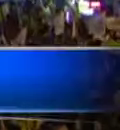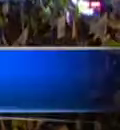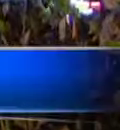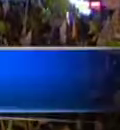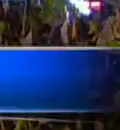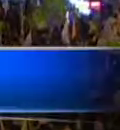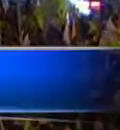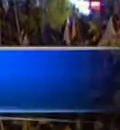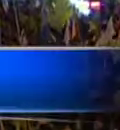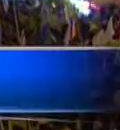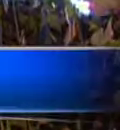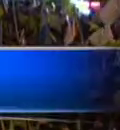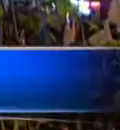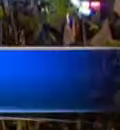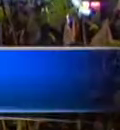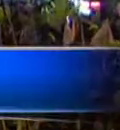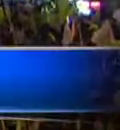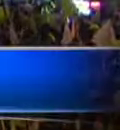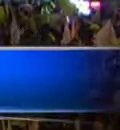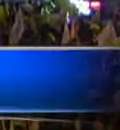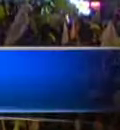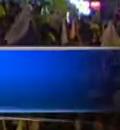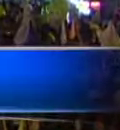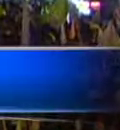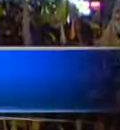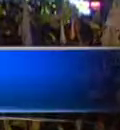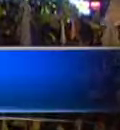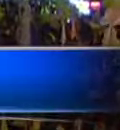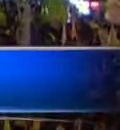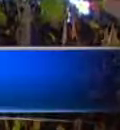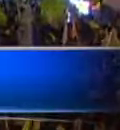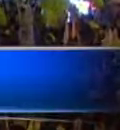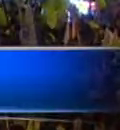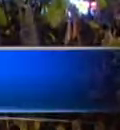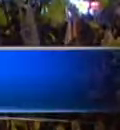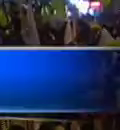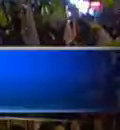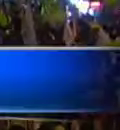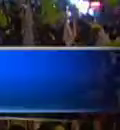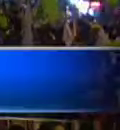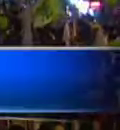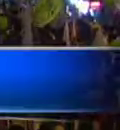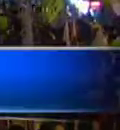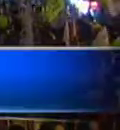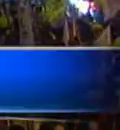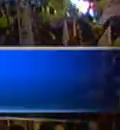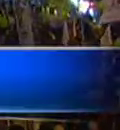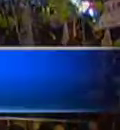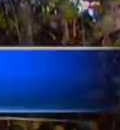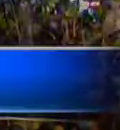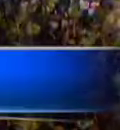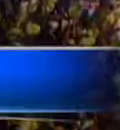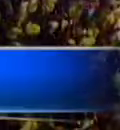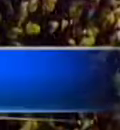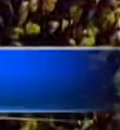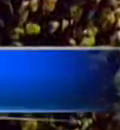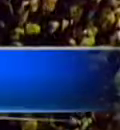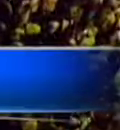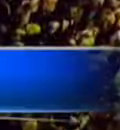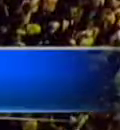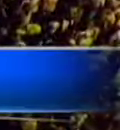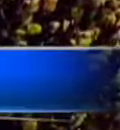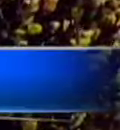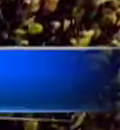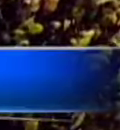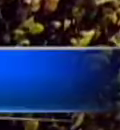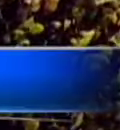cupones para que sigan avanzando en este plan Toda una Vida. En estos momentos damos paso a la intervención de Lenín Moreno, candidato a la presidencia de la República